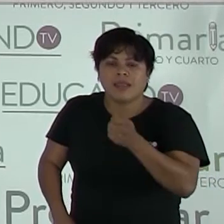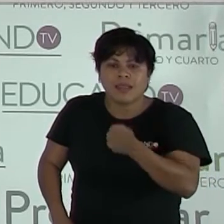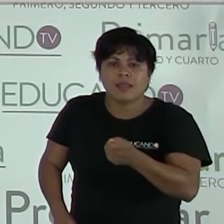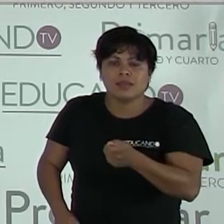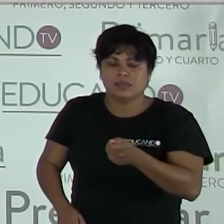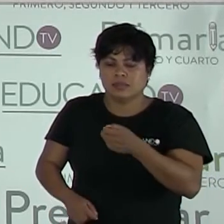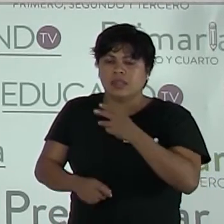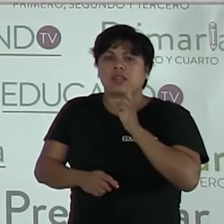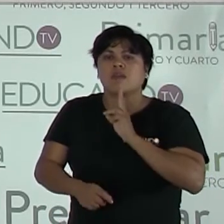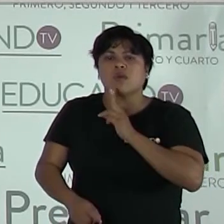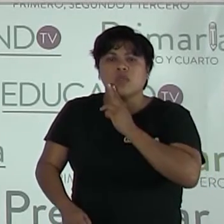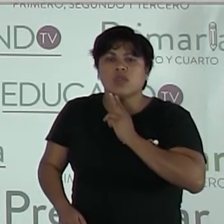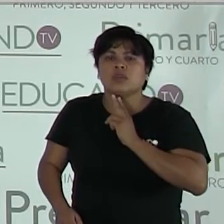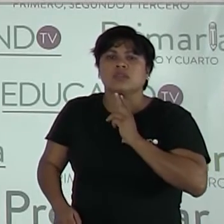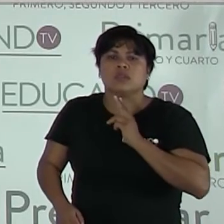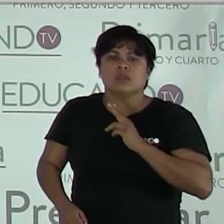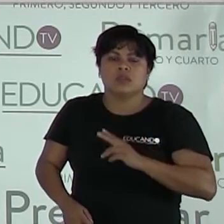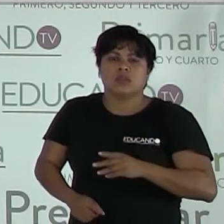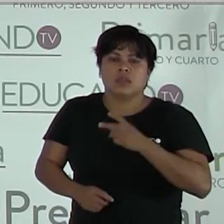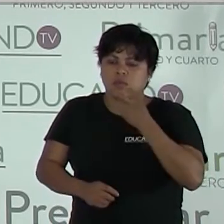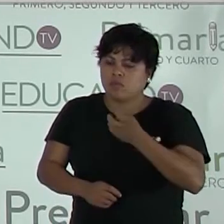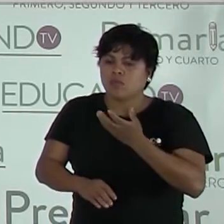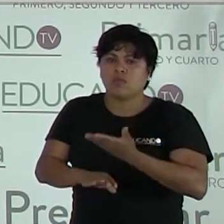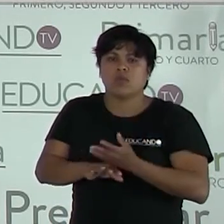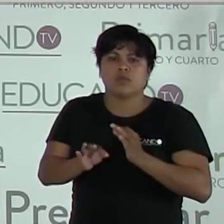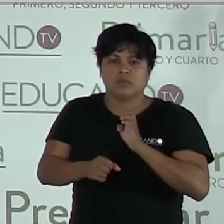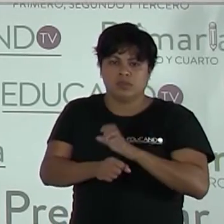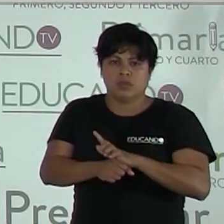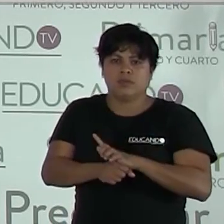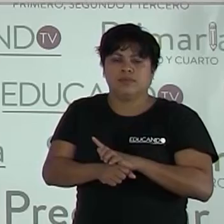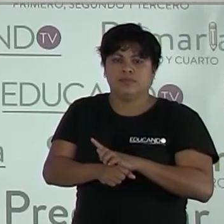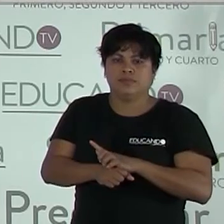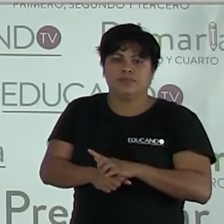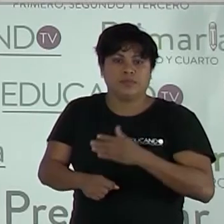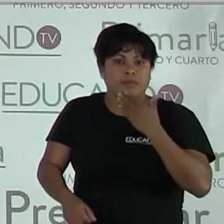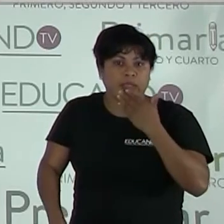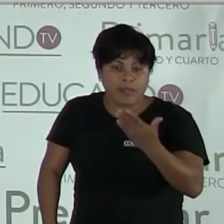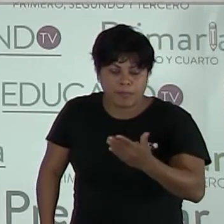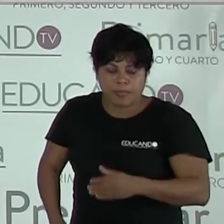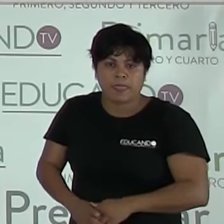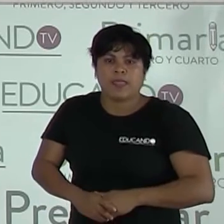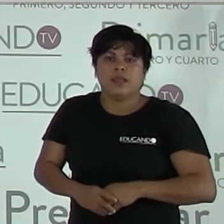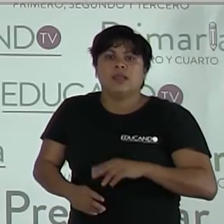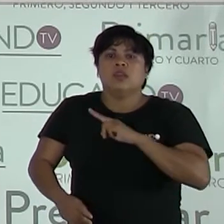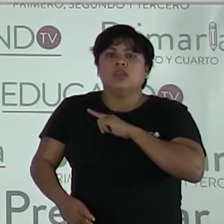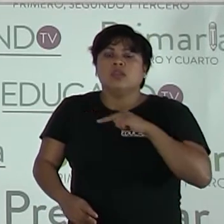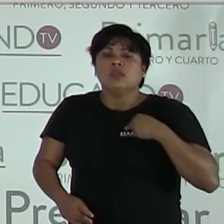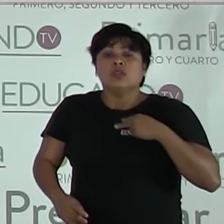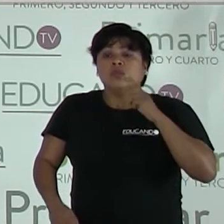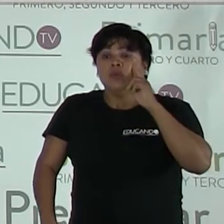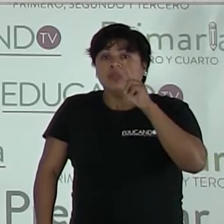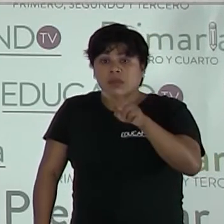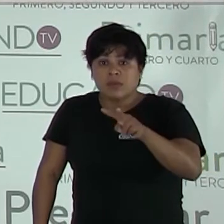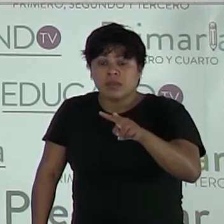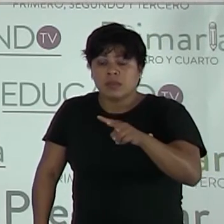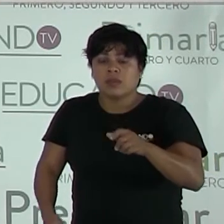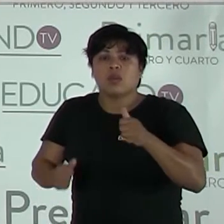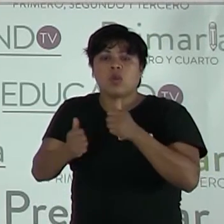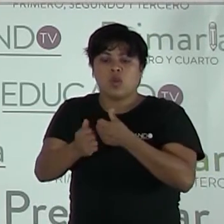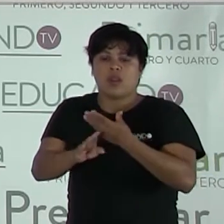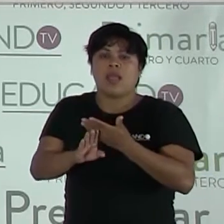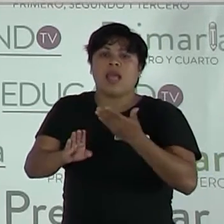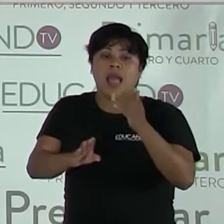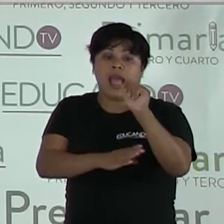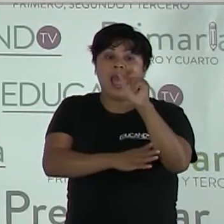que es dicha noticia y sus partes muy específicas. Bien, vamos a entrar con